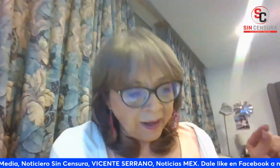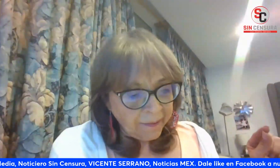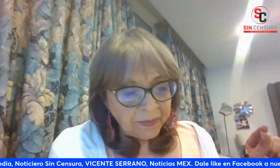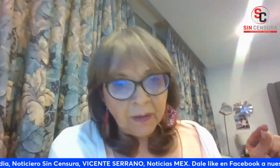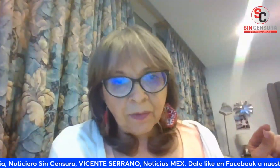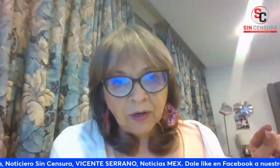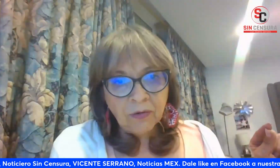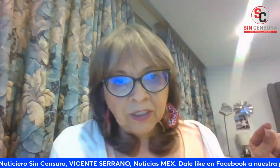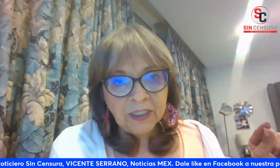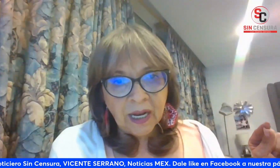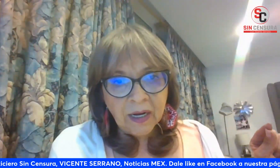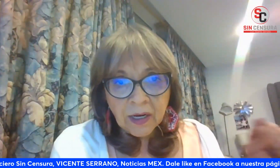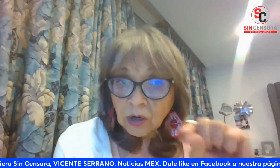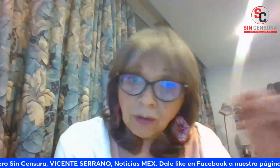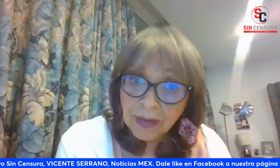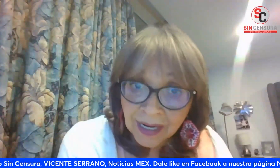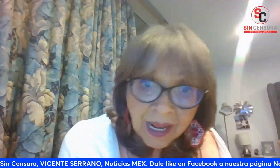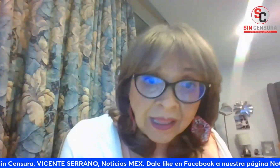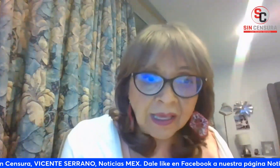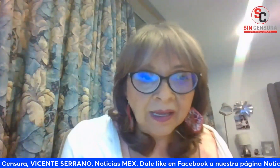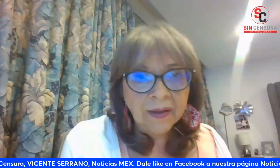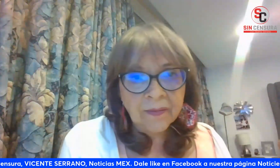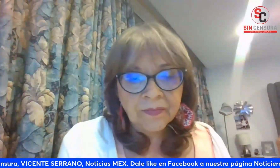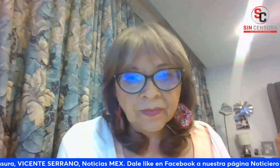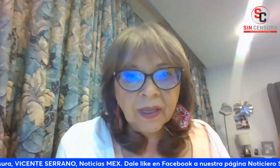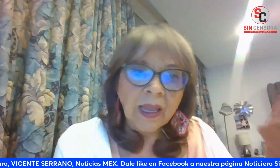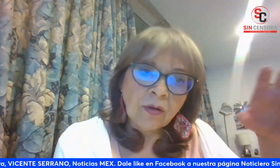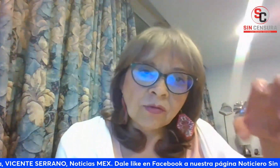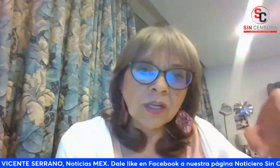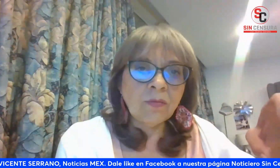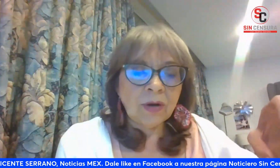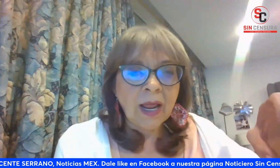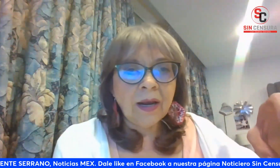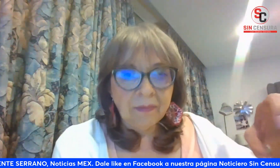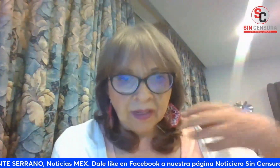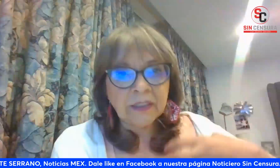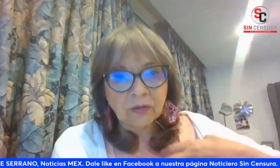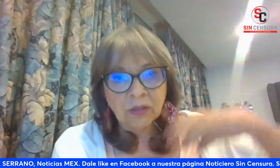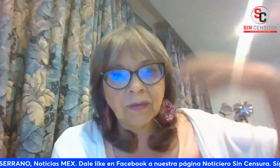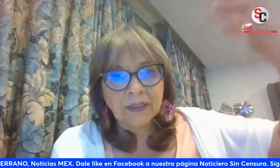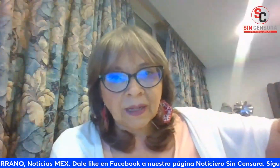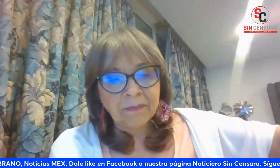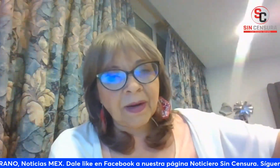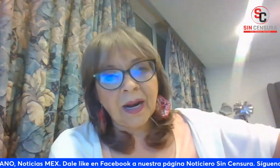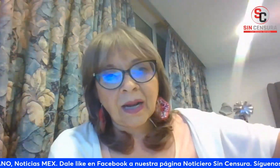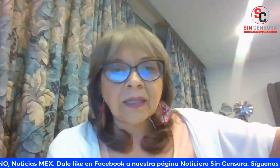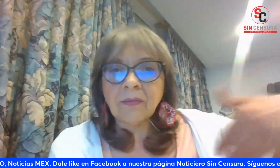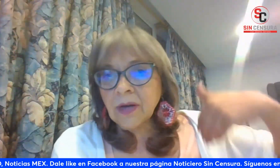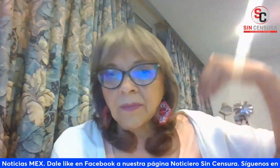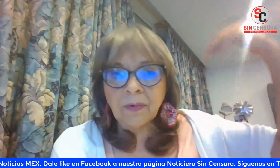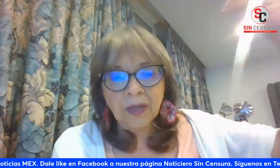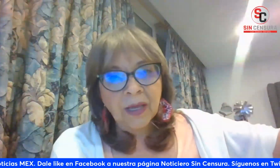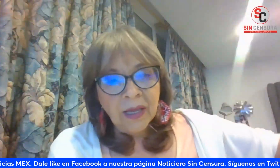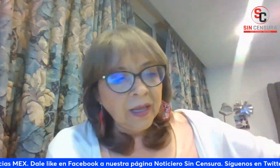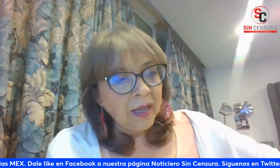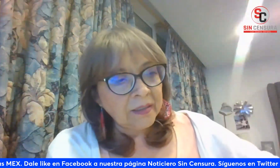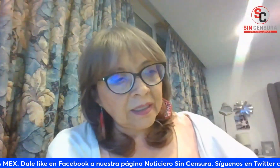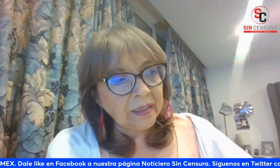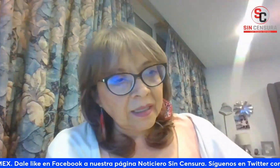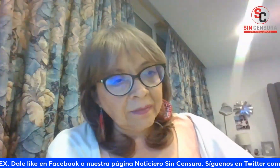historia del Poder Judicial, no va a haber nadie que en un tribunal, ¿verdad? Si tú te vas a amparar al tribunal